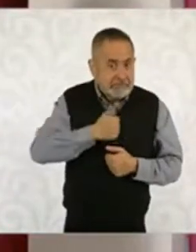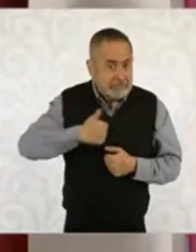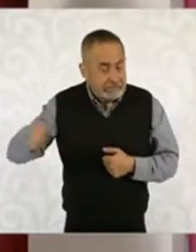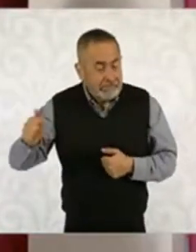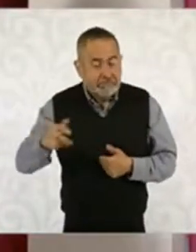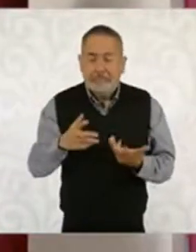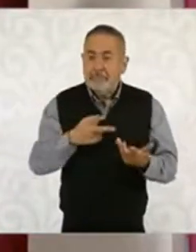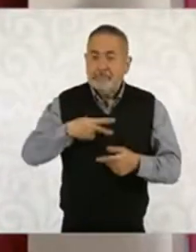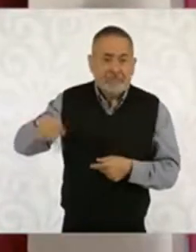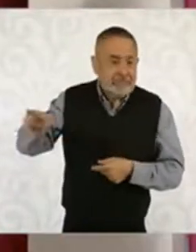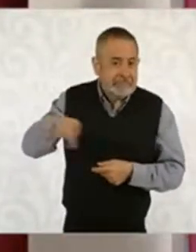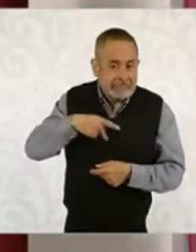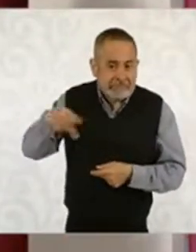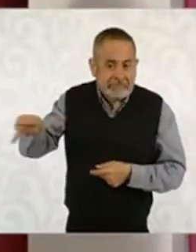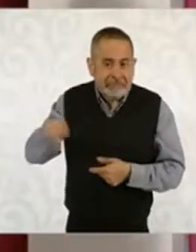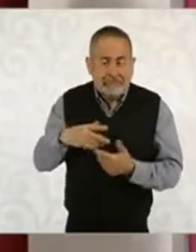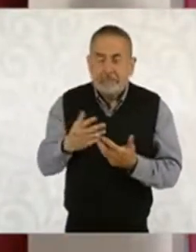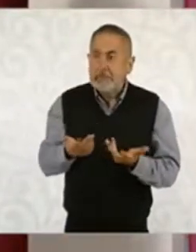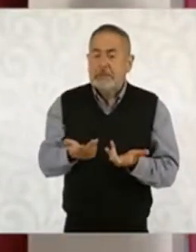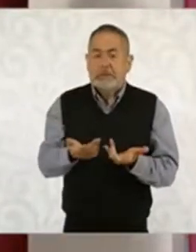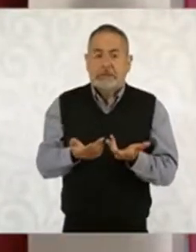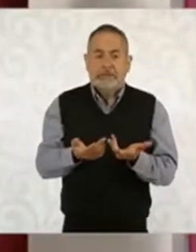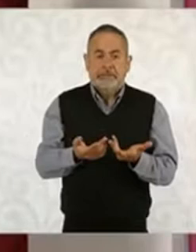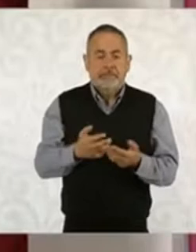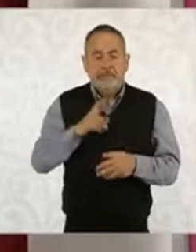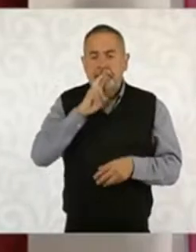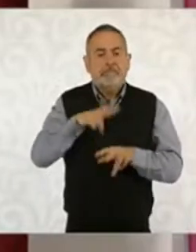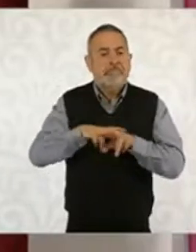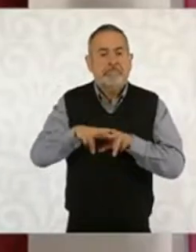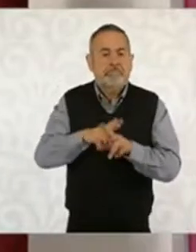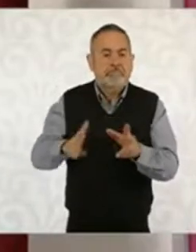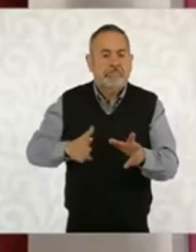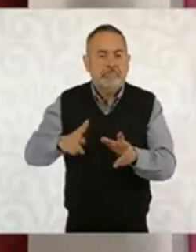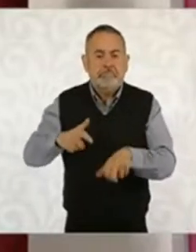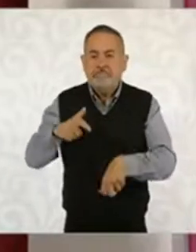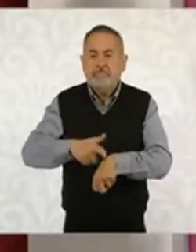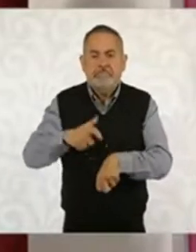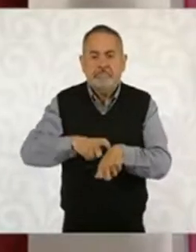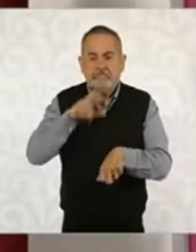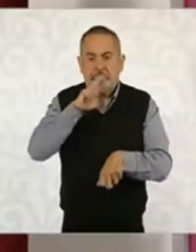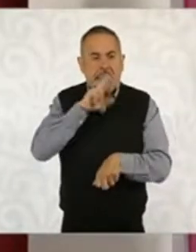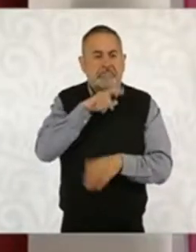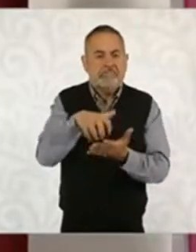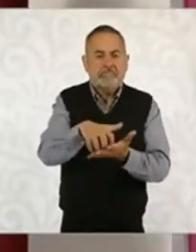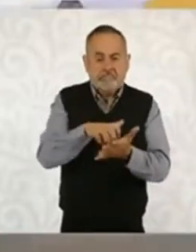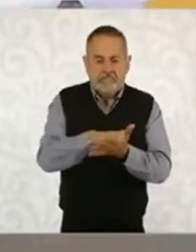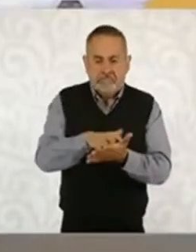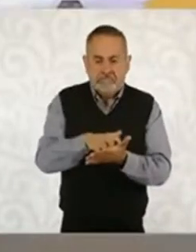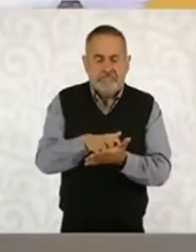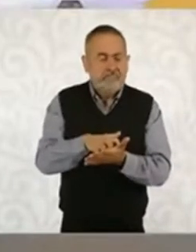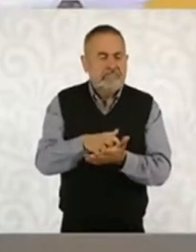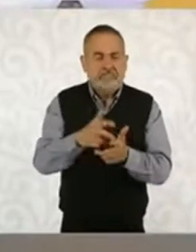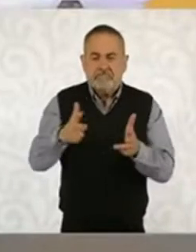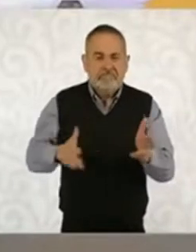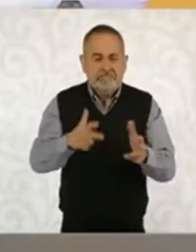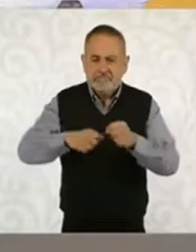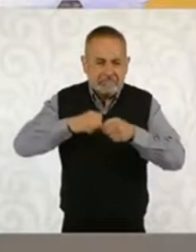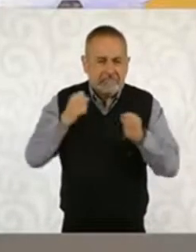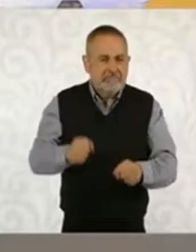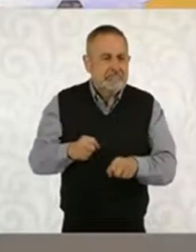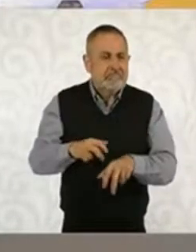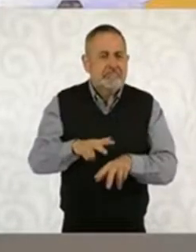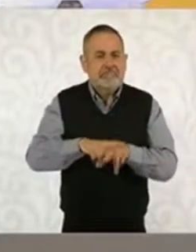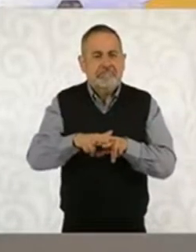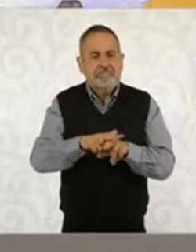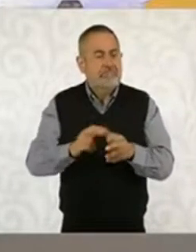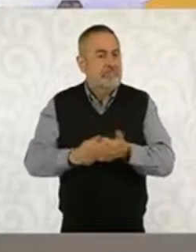recorrido, puede ser poco más de una hora, sino que les da certidumbre sobre ese recorrido. Al saber